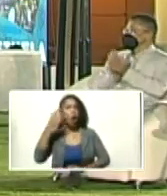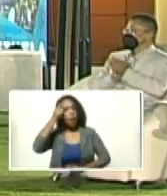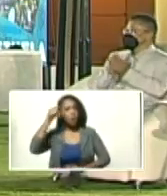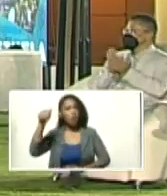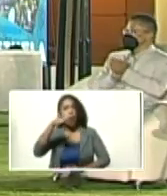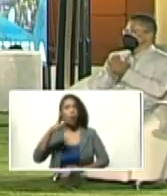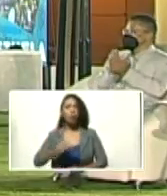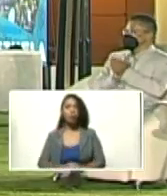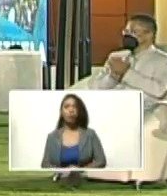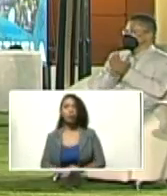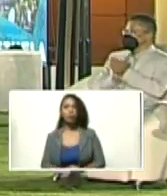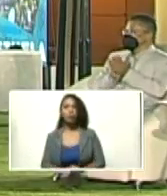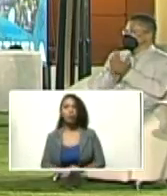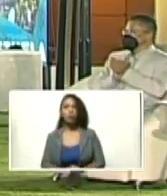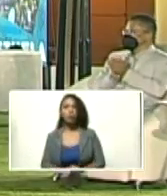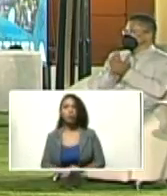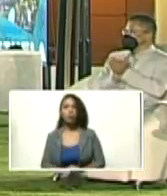pueblo.